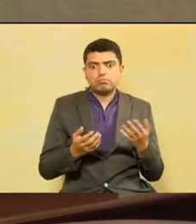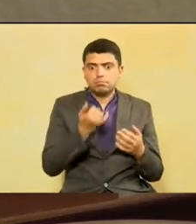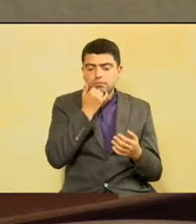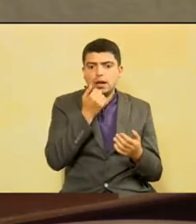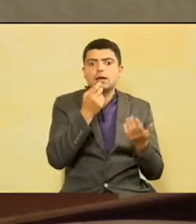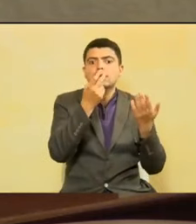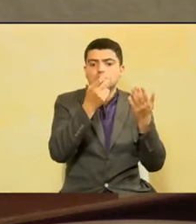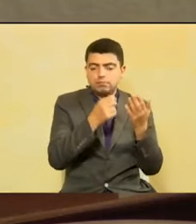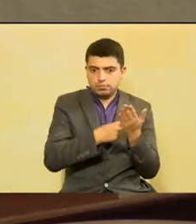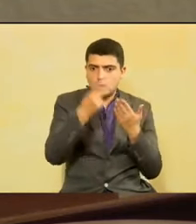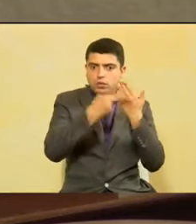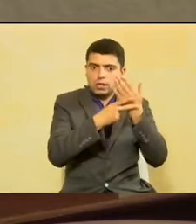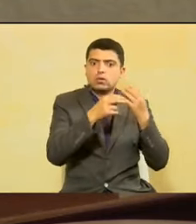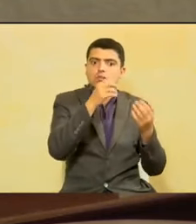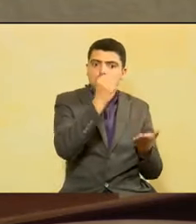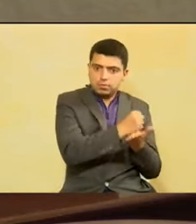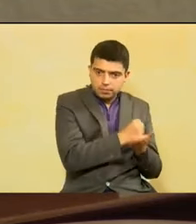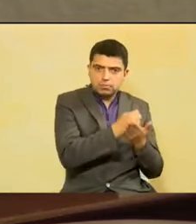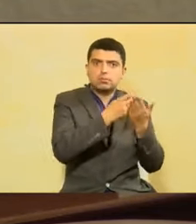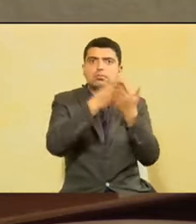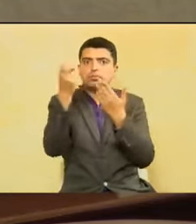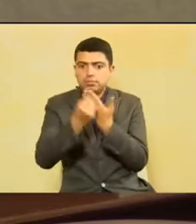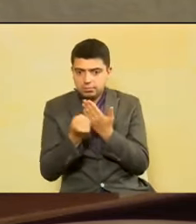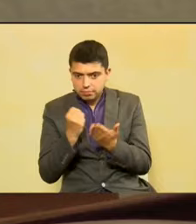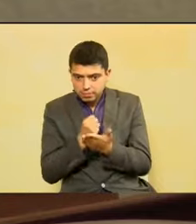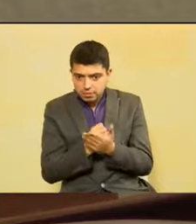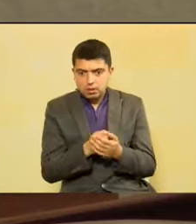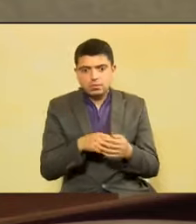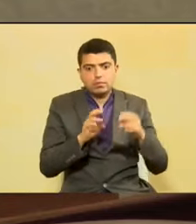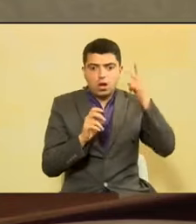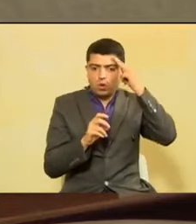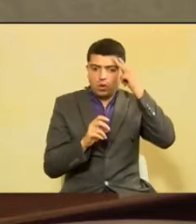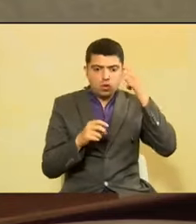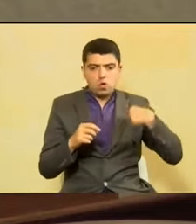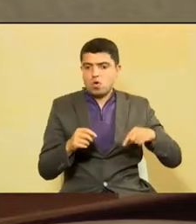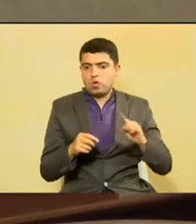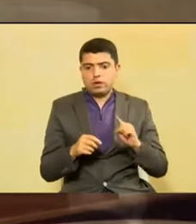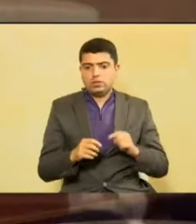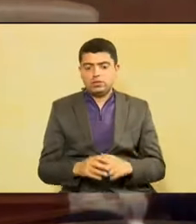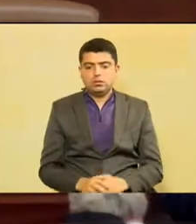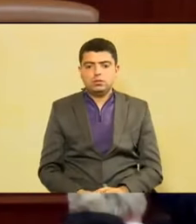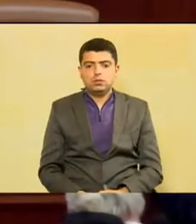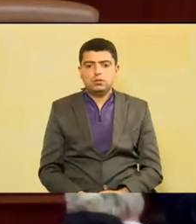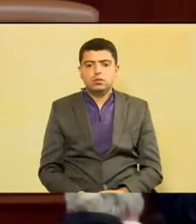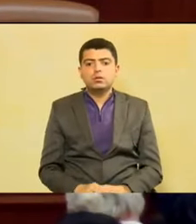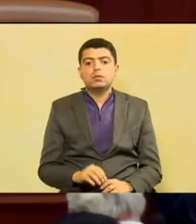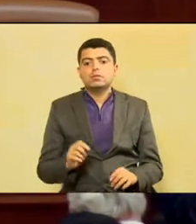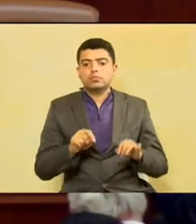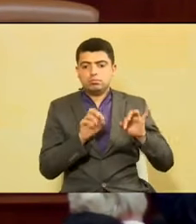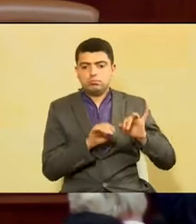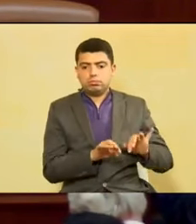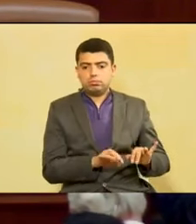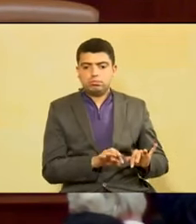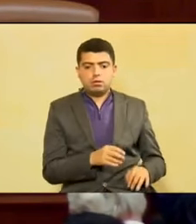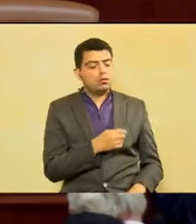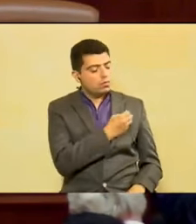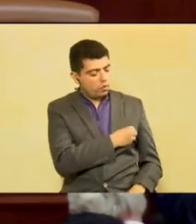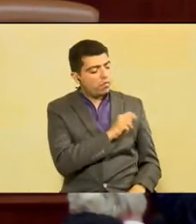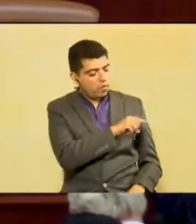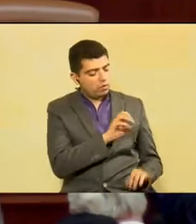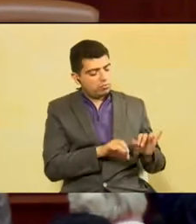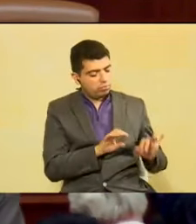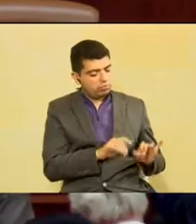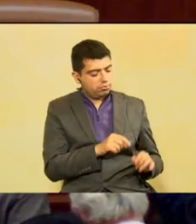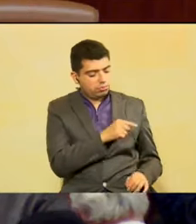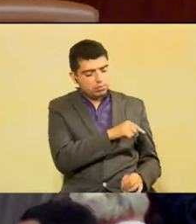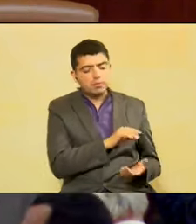suben cuando no tiene ninguna lógica Muchas gracias doora l señor secretario por favor tomar atenta